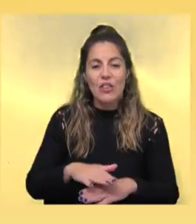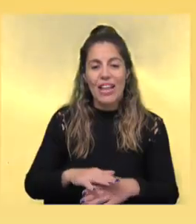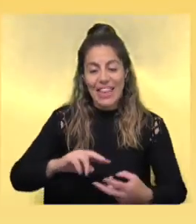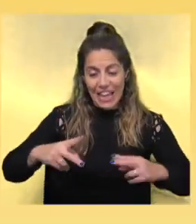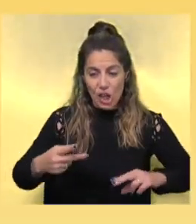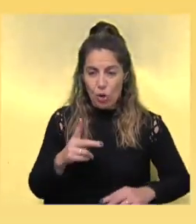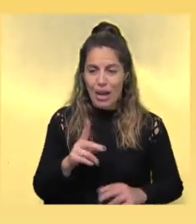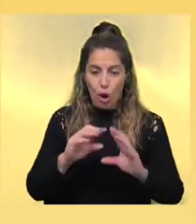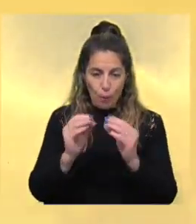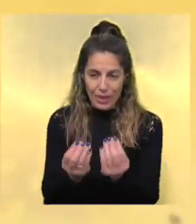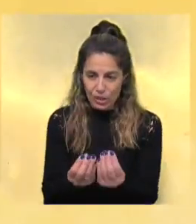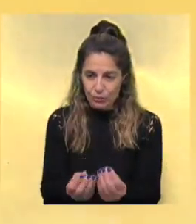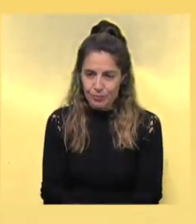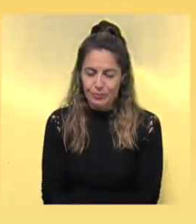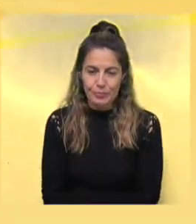completo.